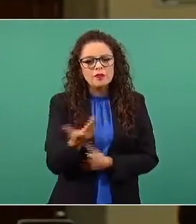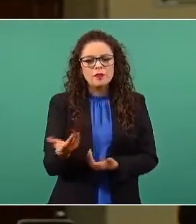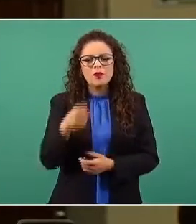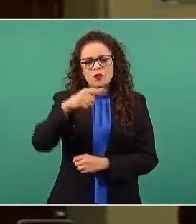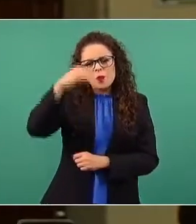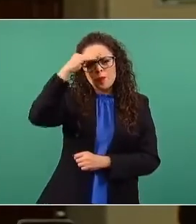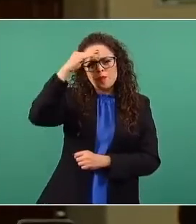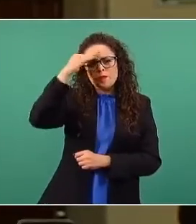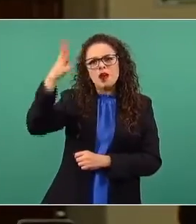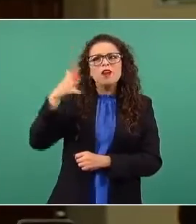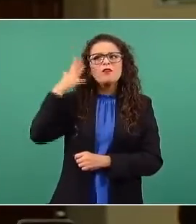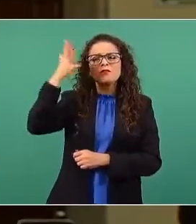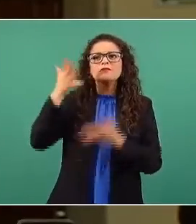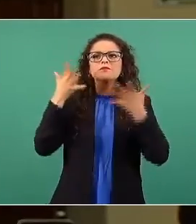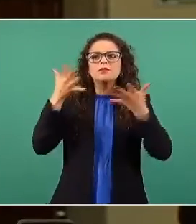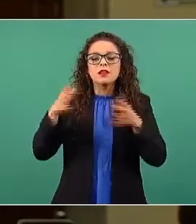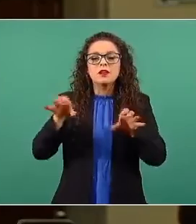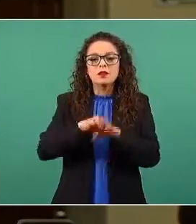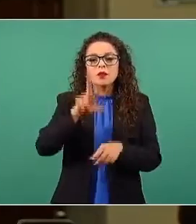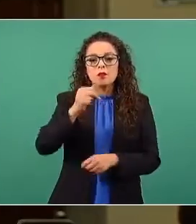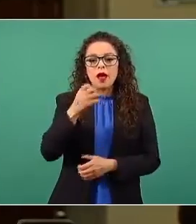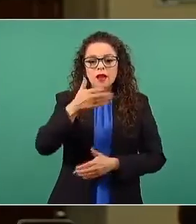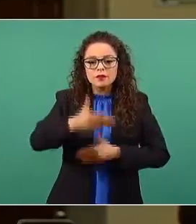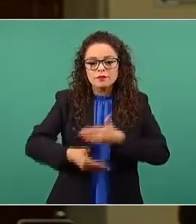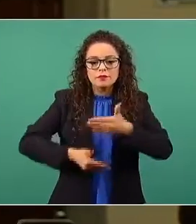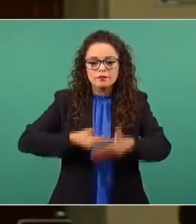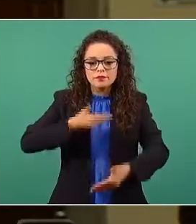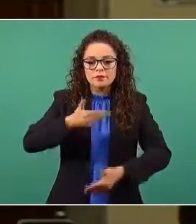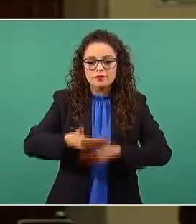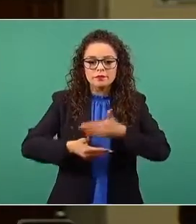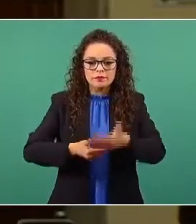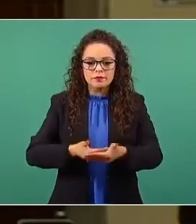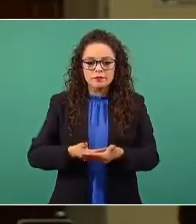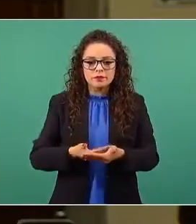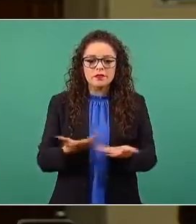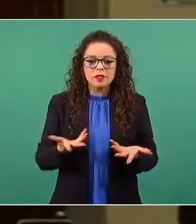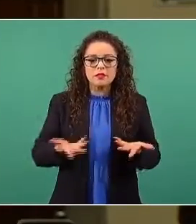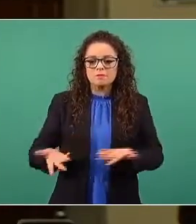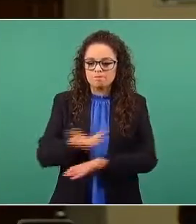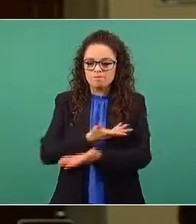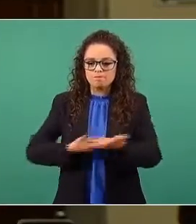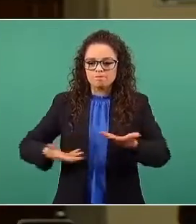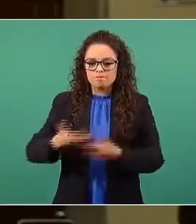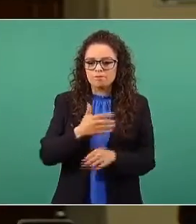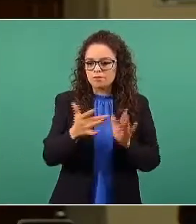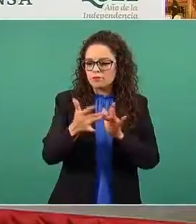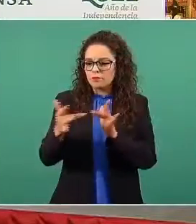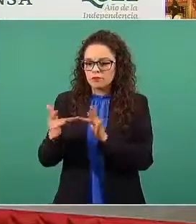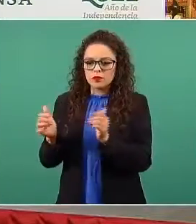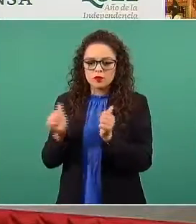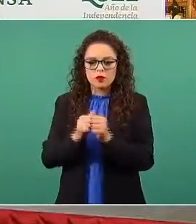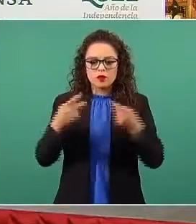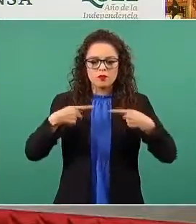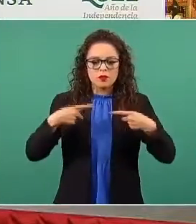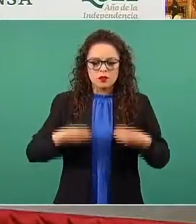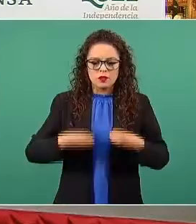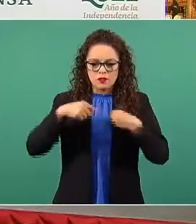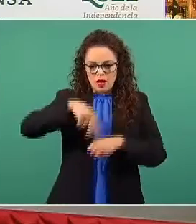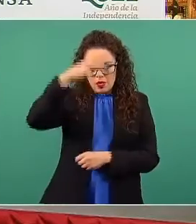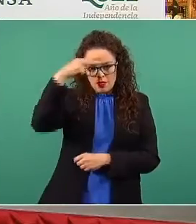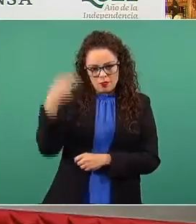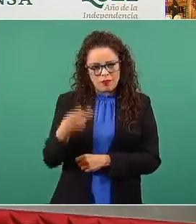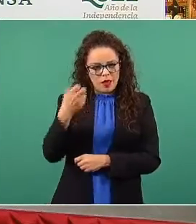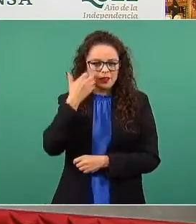puede tener al respecto del avance en este sentido y la interacción que podamos tener los ciudadanos al respecto? Gracias. Muchas gracias.